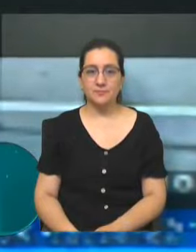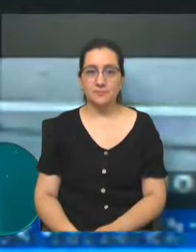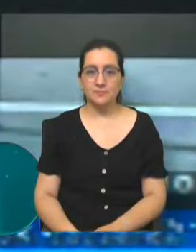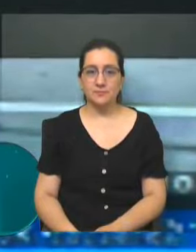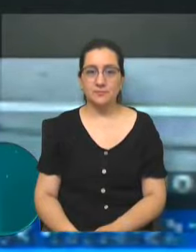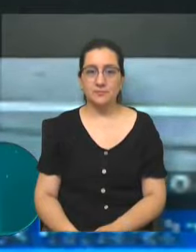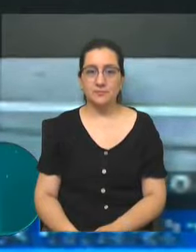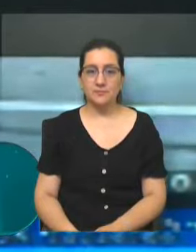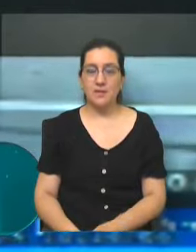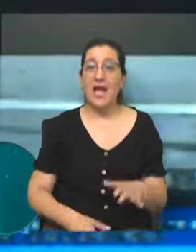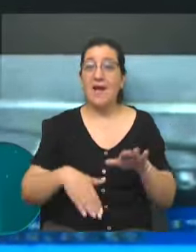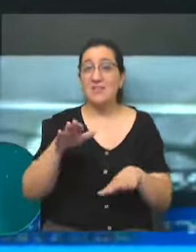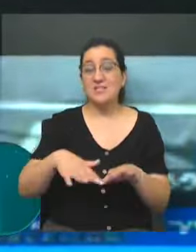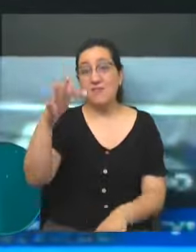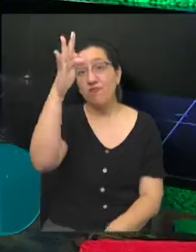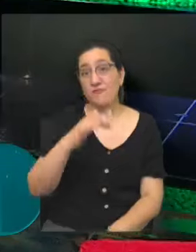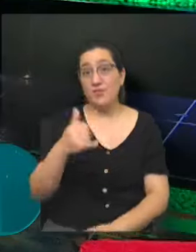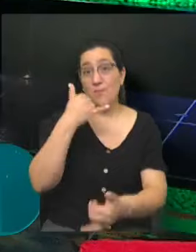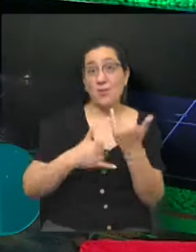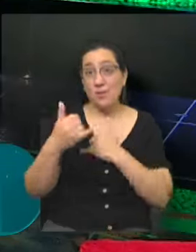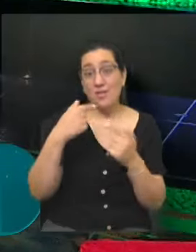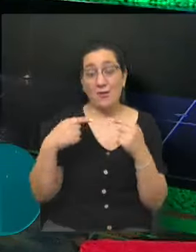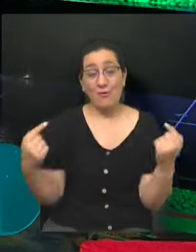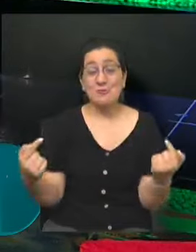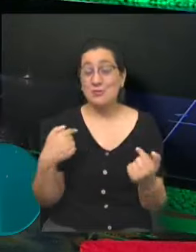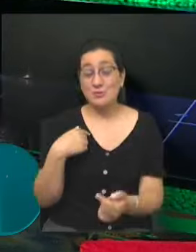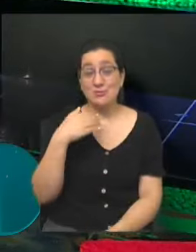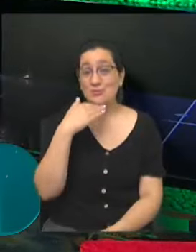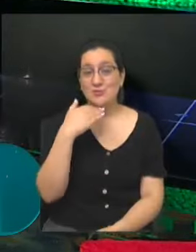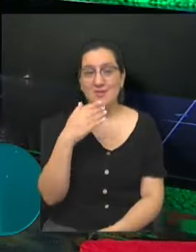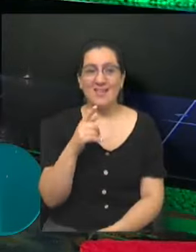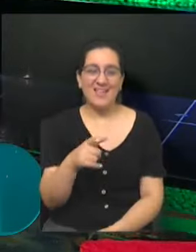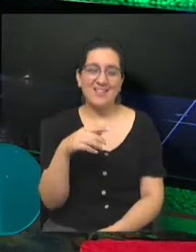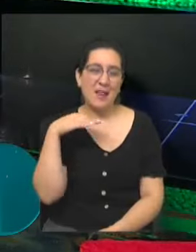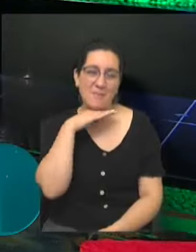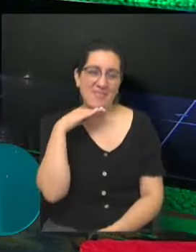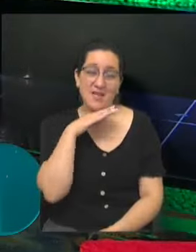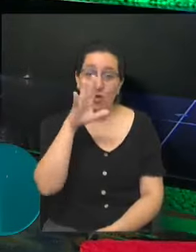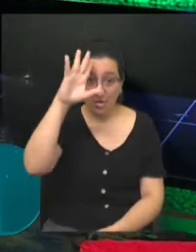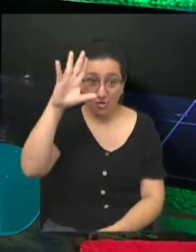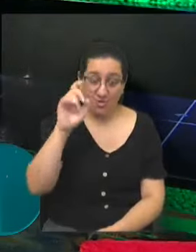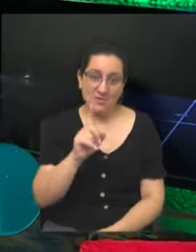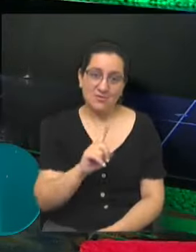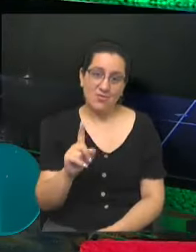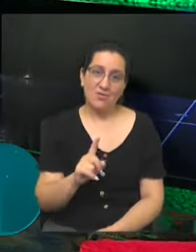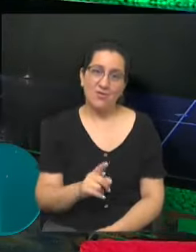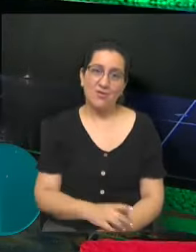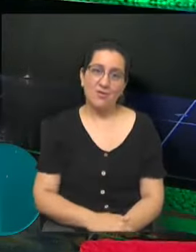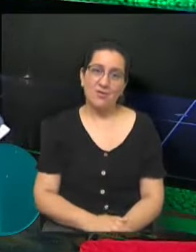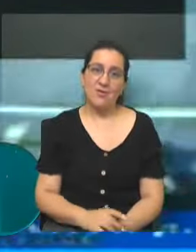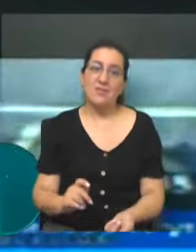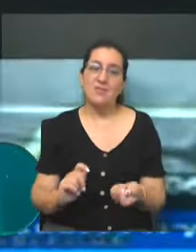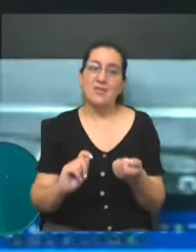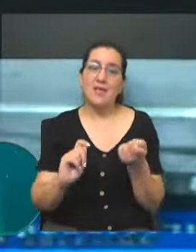A veces Fito me trae datos que yo ya ni tengo en la cabeza. No te hagas la pendeja que no te acordás de eso. No, digo que de cambio